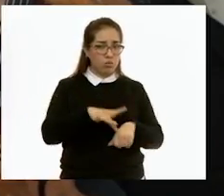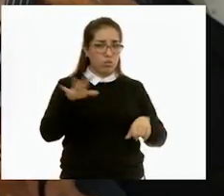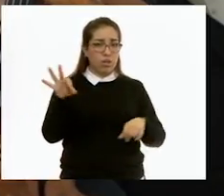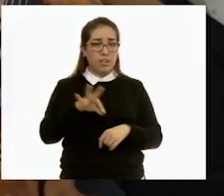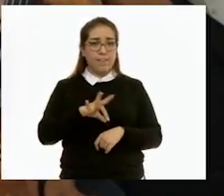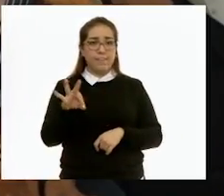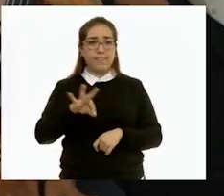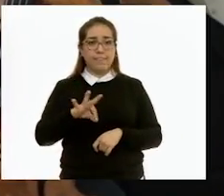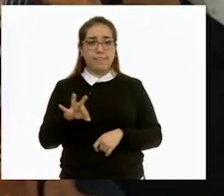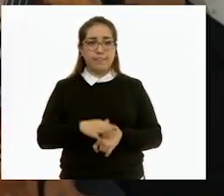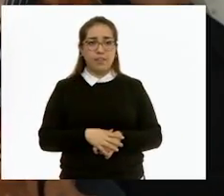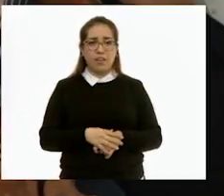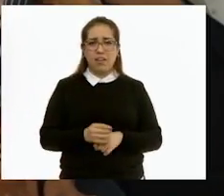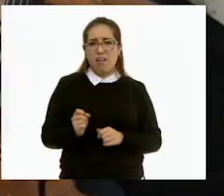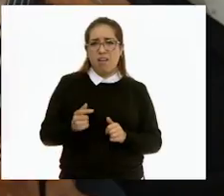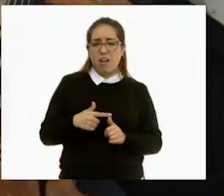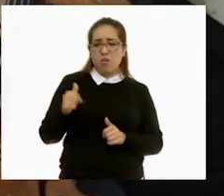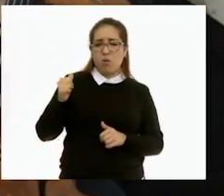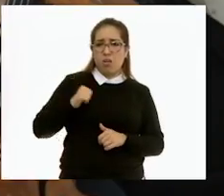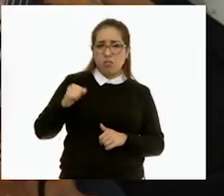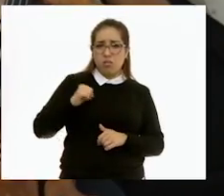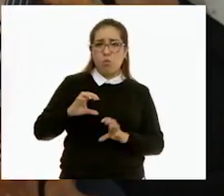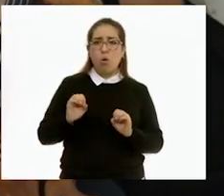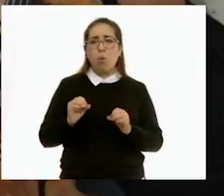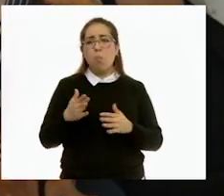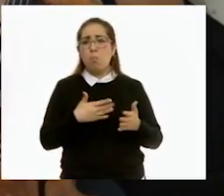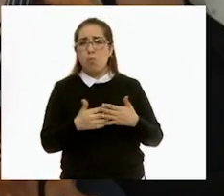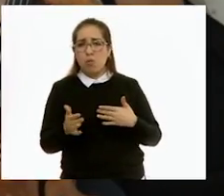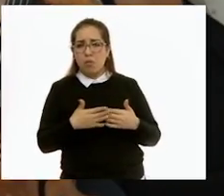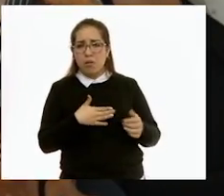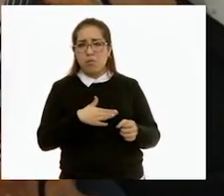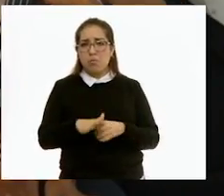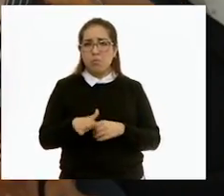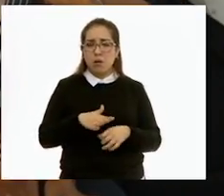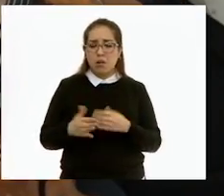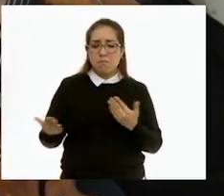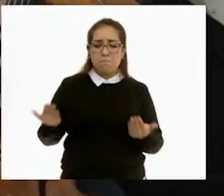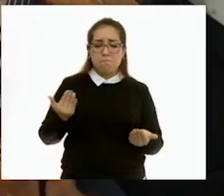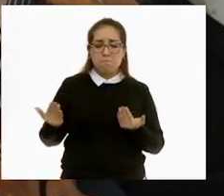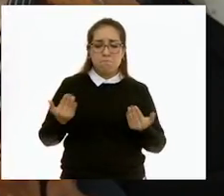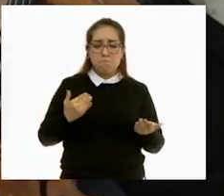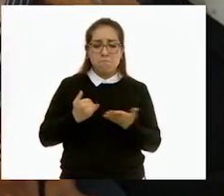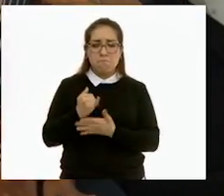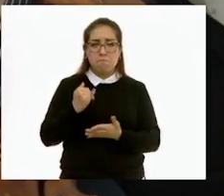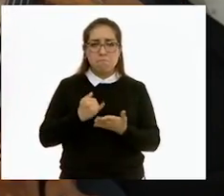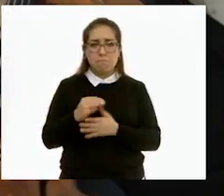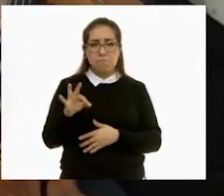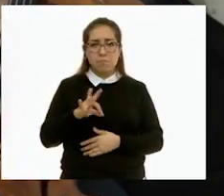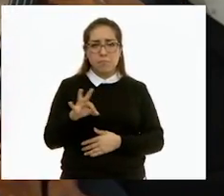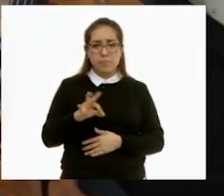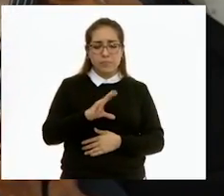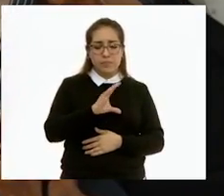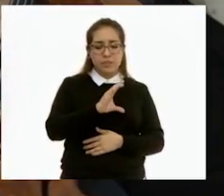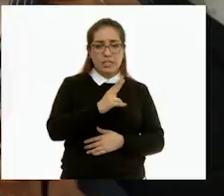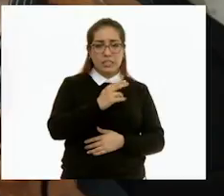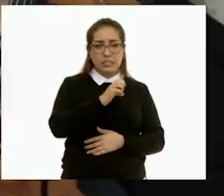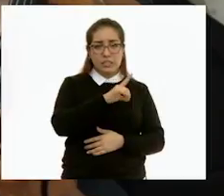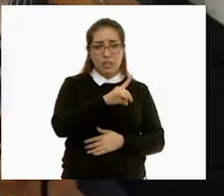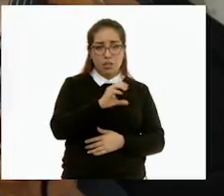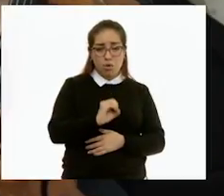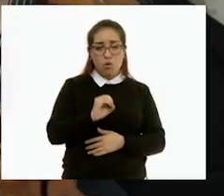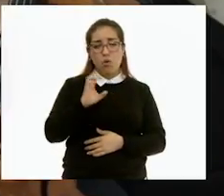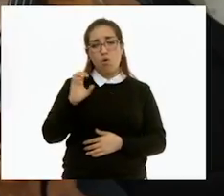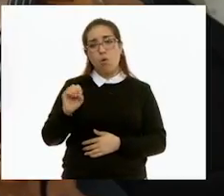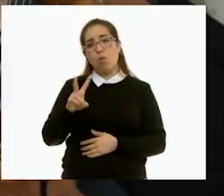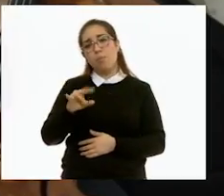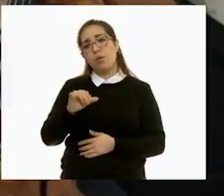algo barroco o algo clásico, seguramente el violonchelo y el contrabajo jugarán un papel de